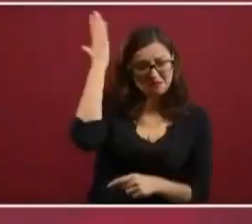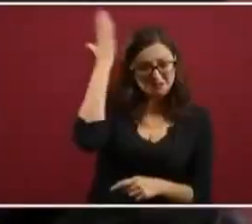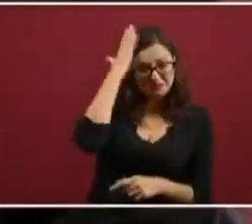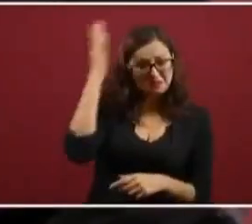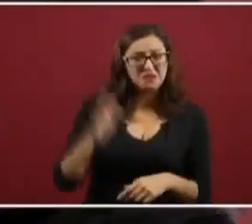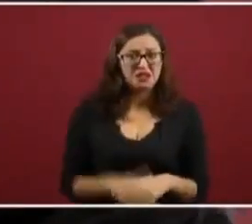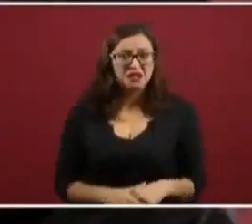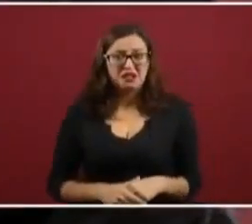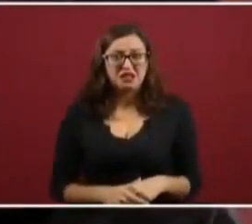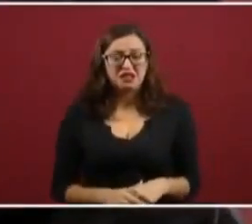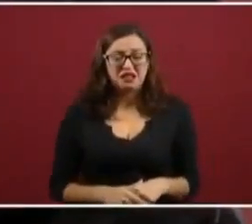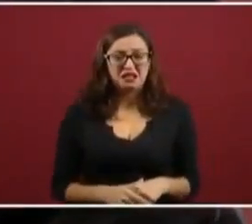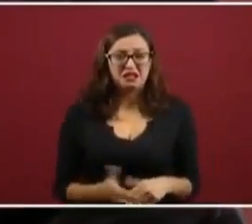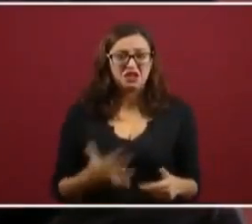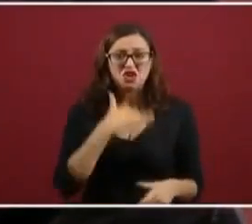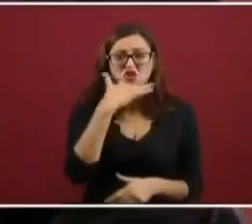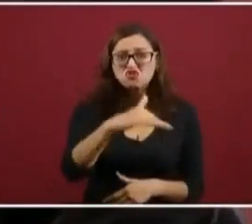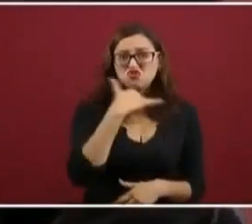charros